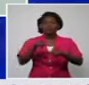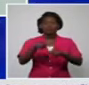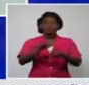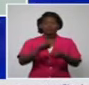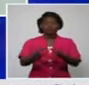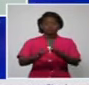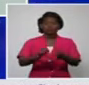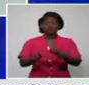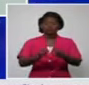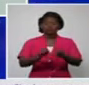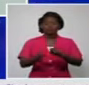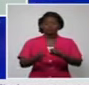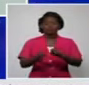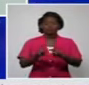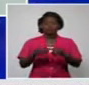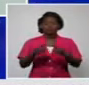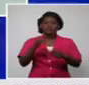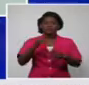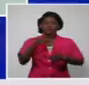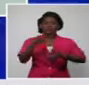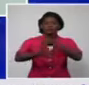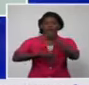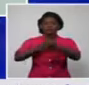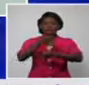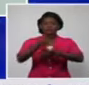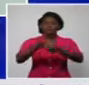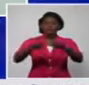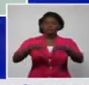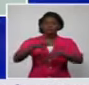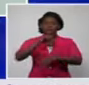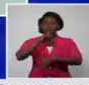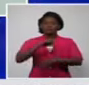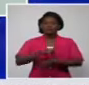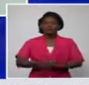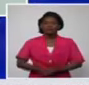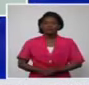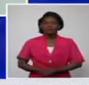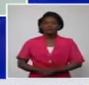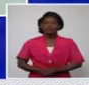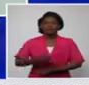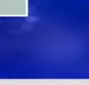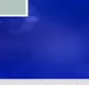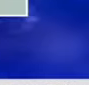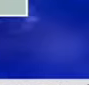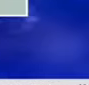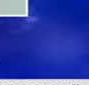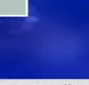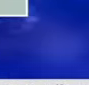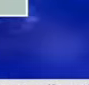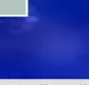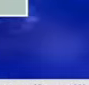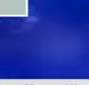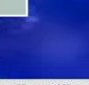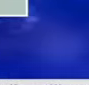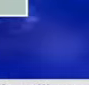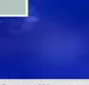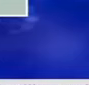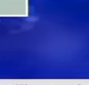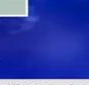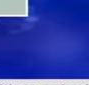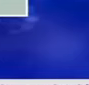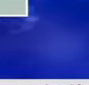que sí, ya hemos comentado los riesgos de estos dos territorios. La Lisa le sigue, después viene Madruga de